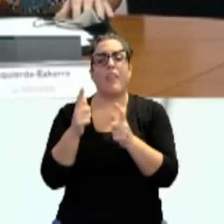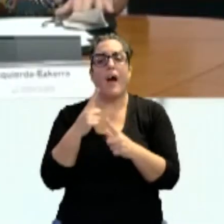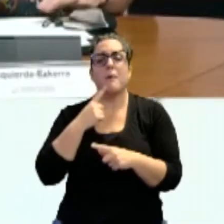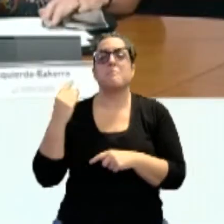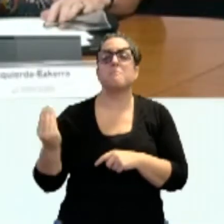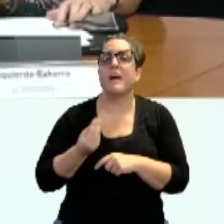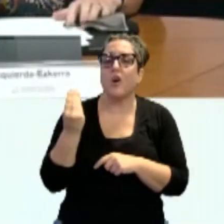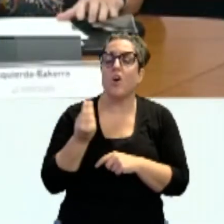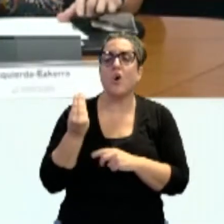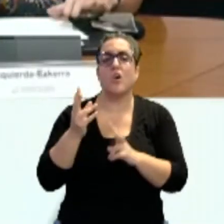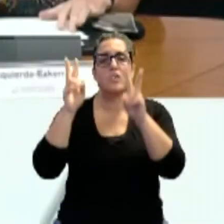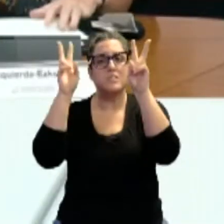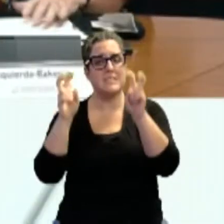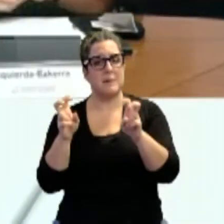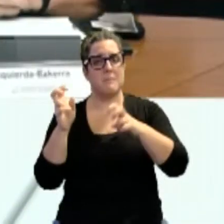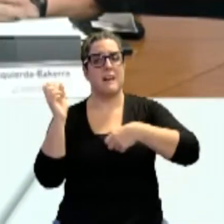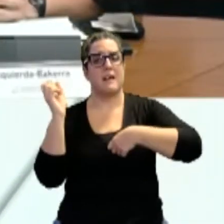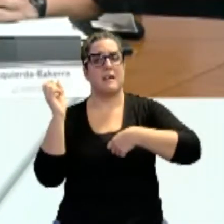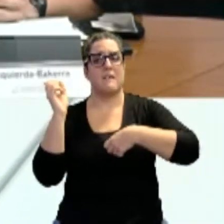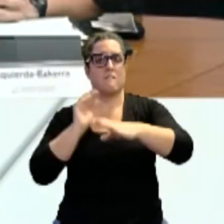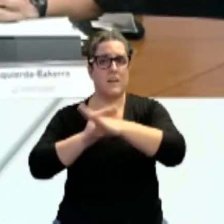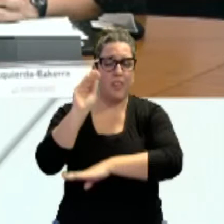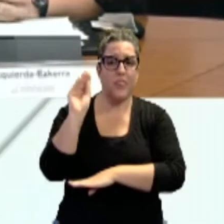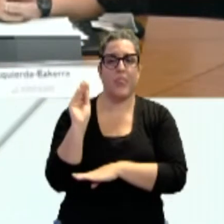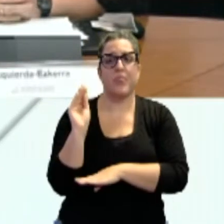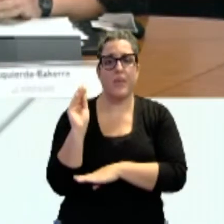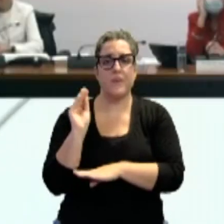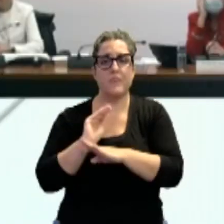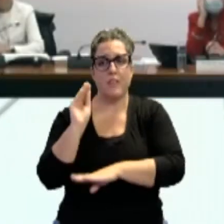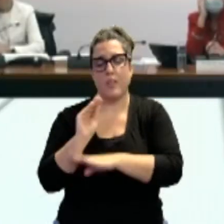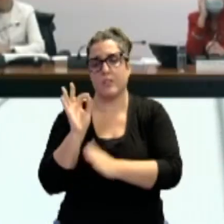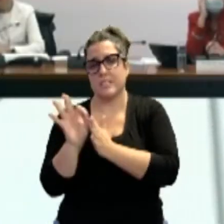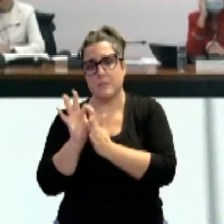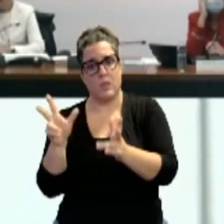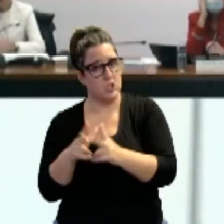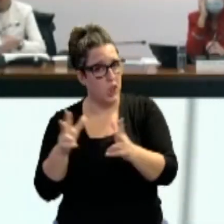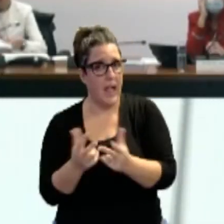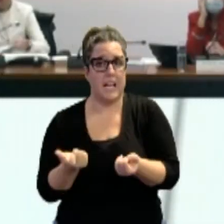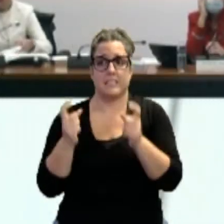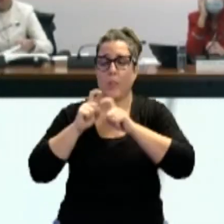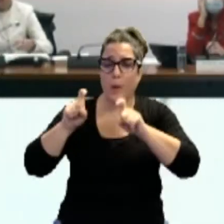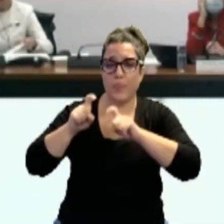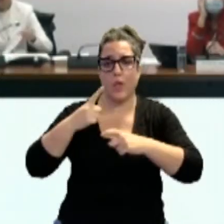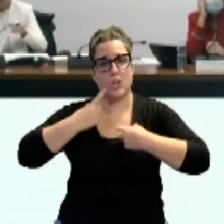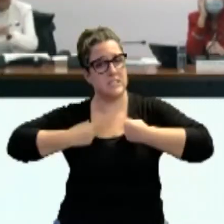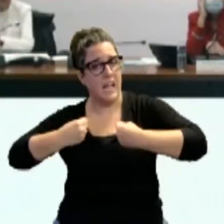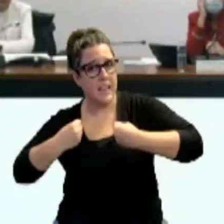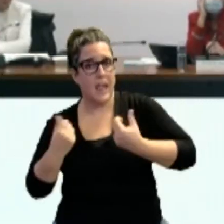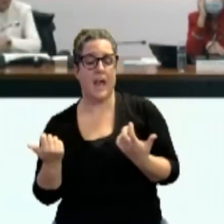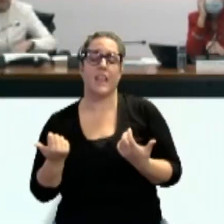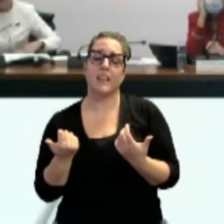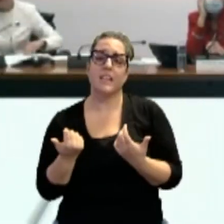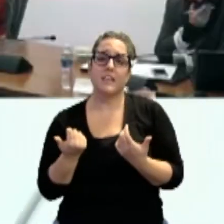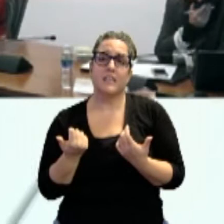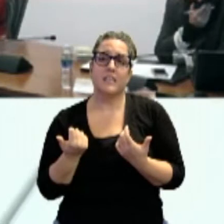mejora todo lo que es la financiación de los servicios sociales, educación, sanidad